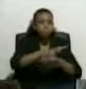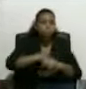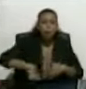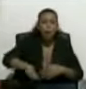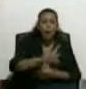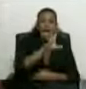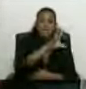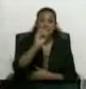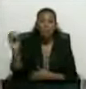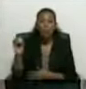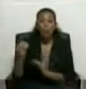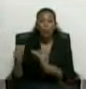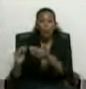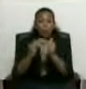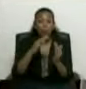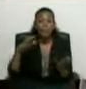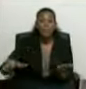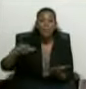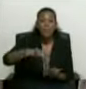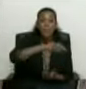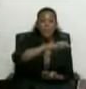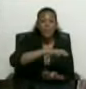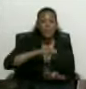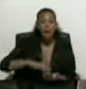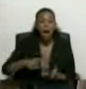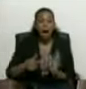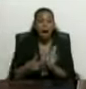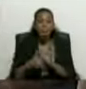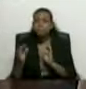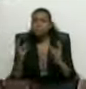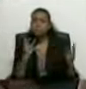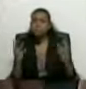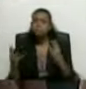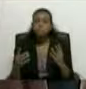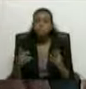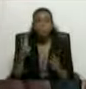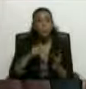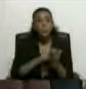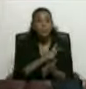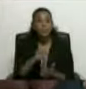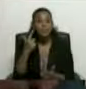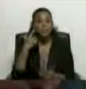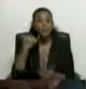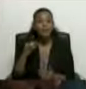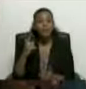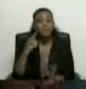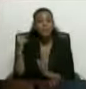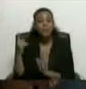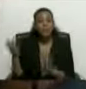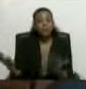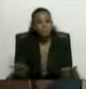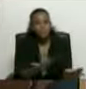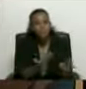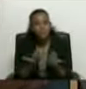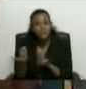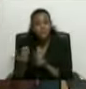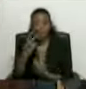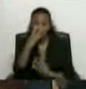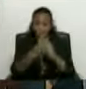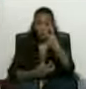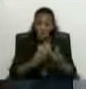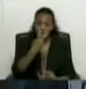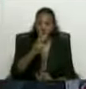más de 50 stands. Esta Expo Turismo Caracas 2023 también recibió